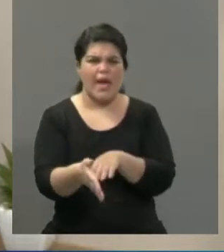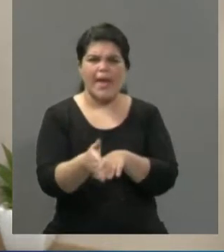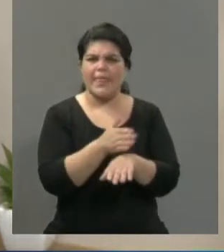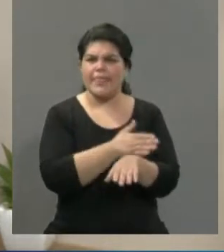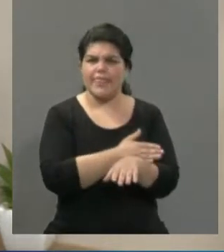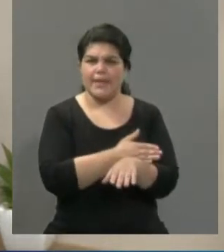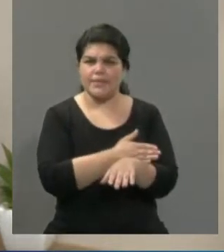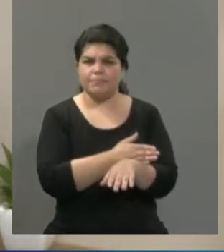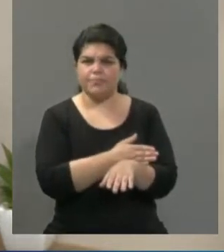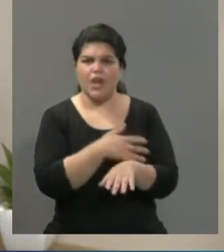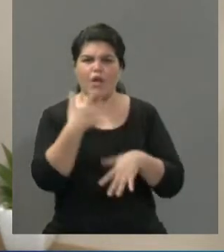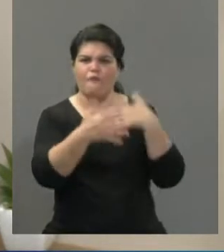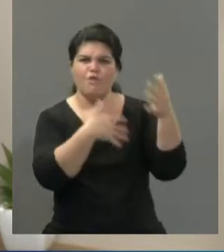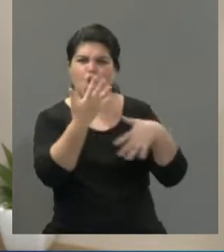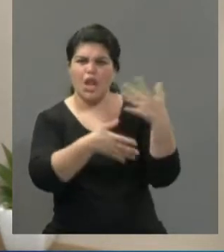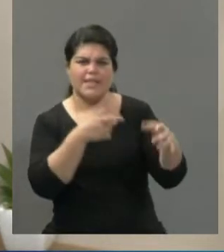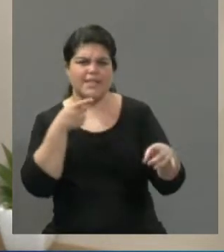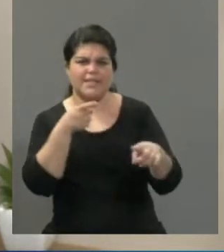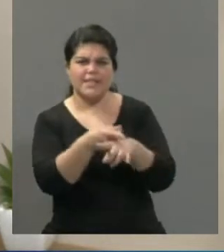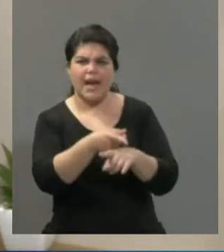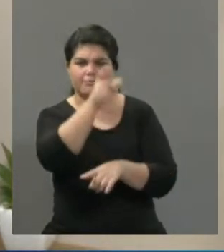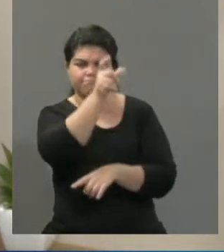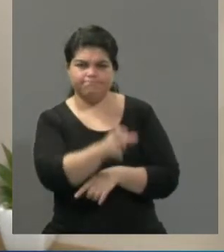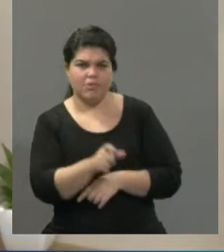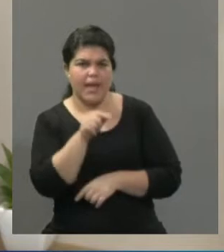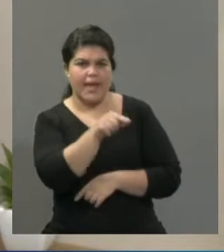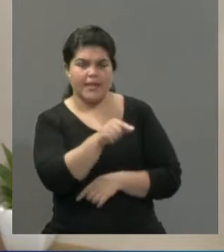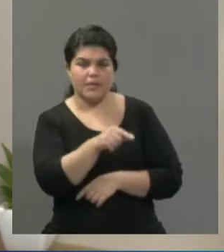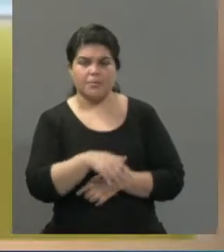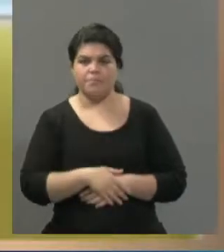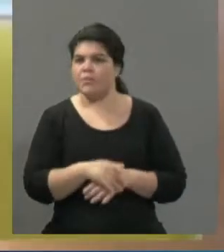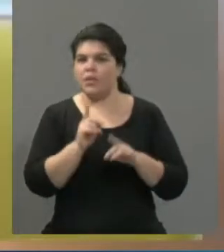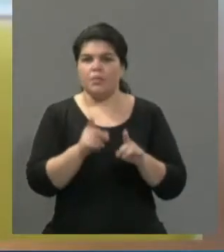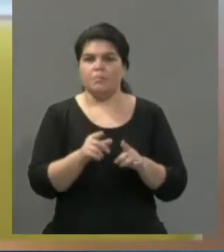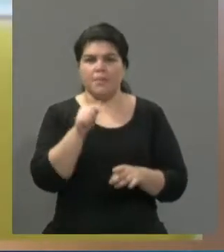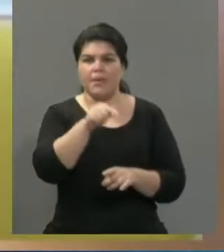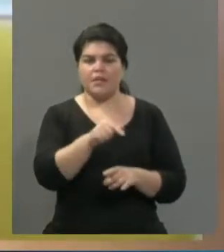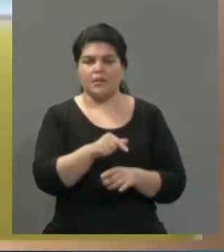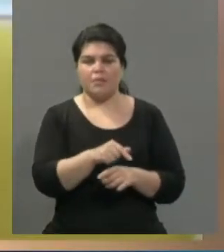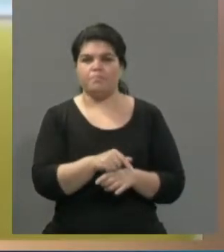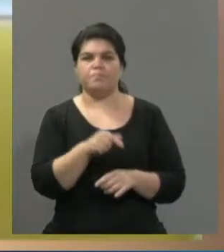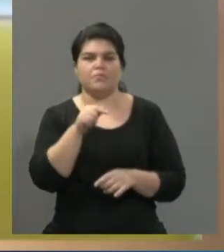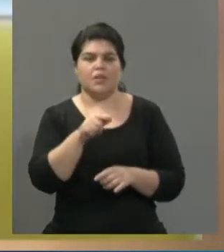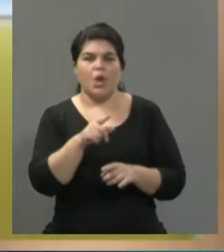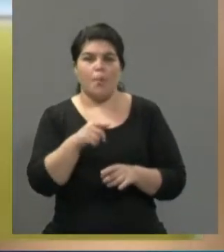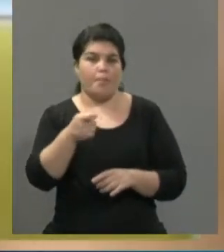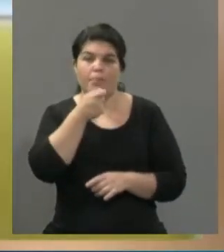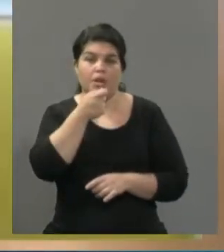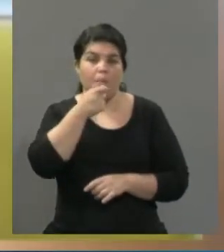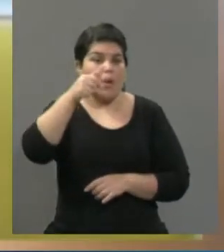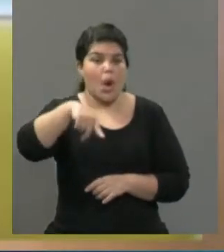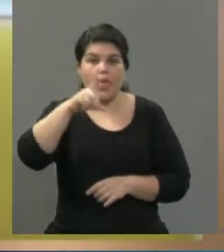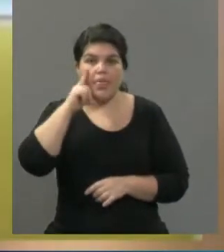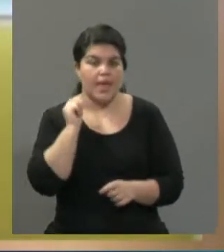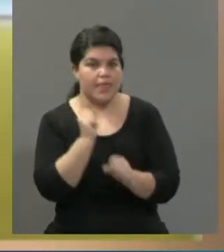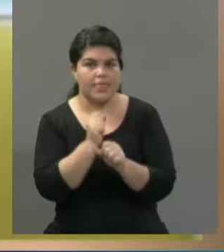de ataque contra su figura, ¿no? Es lo que estábamos hablando cuando veíamos esta novedad de que hoy, por ejemplo, no había podido trabajar. Te pasa